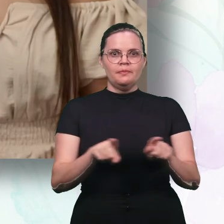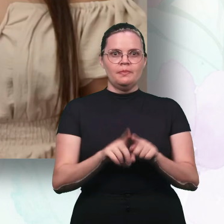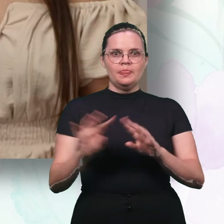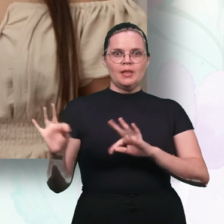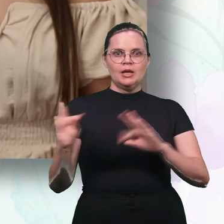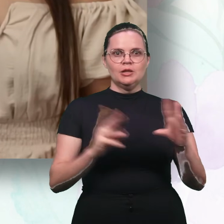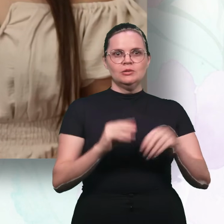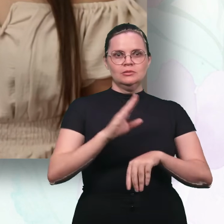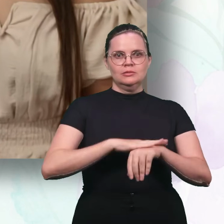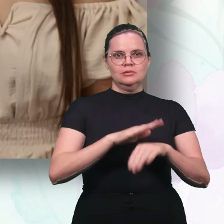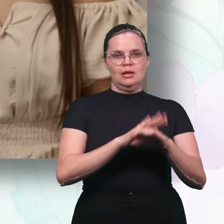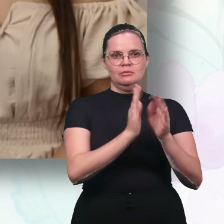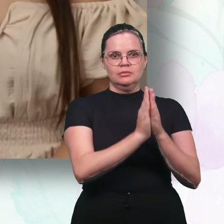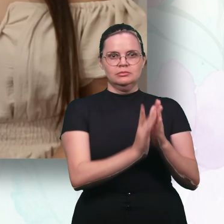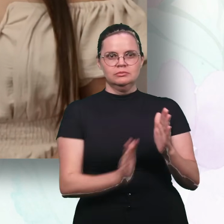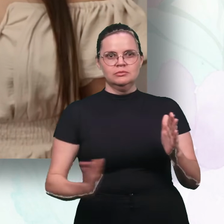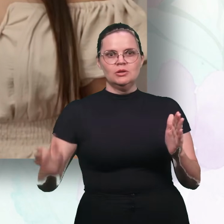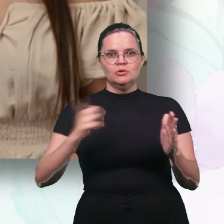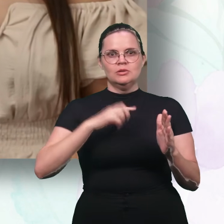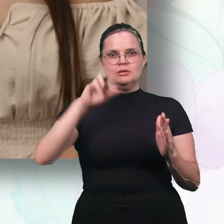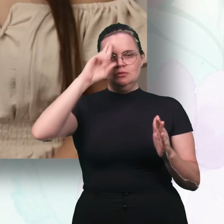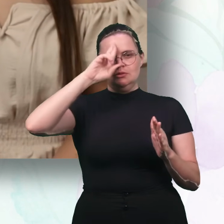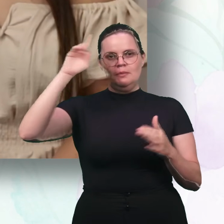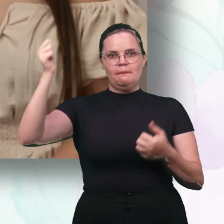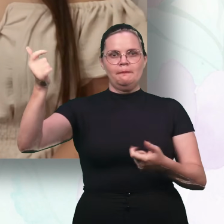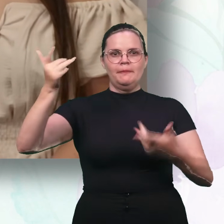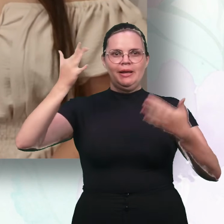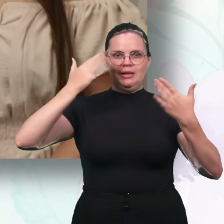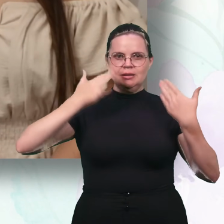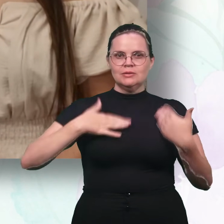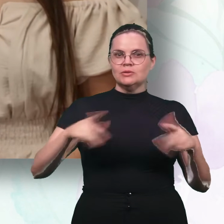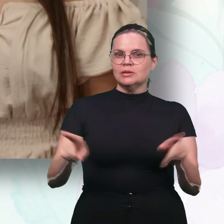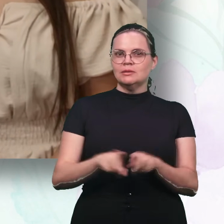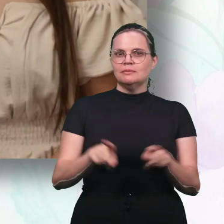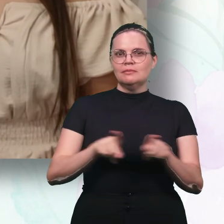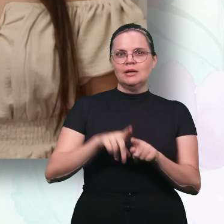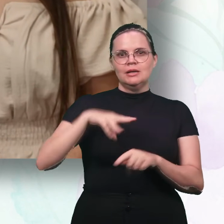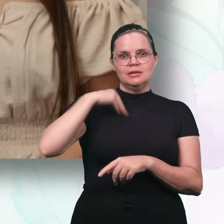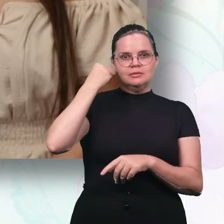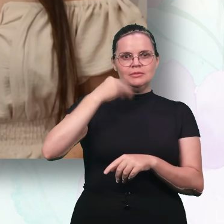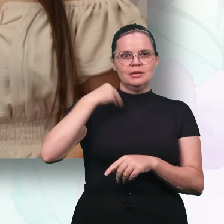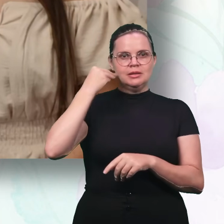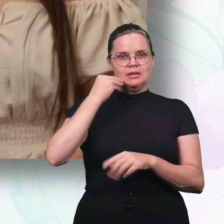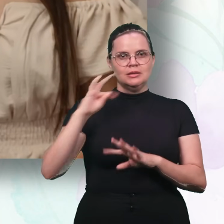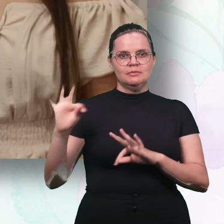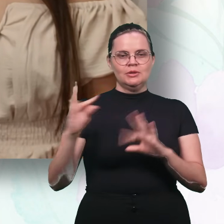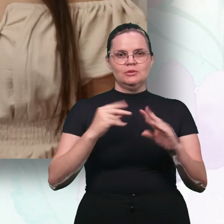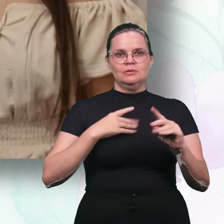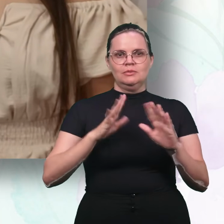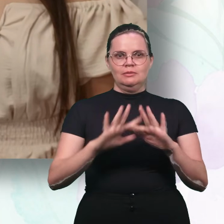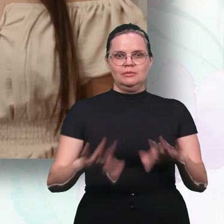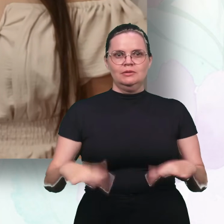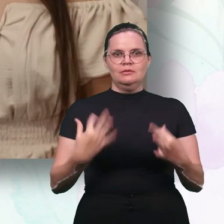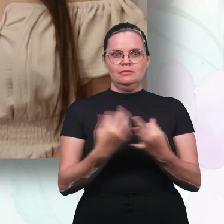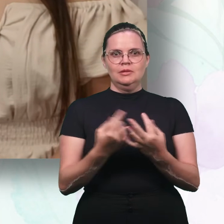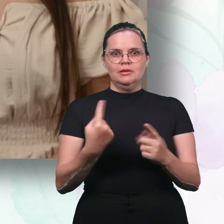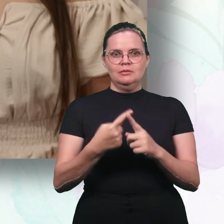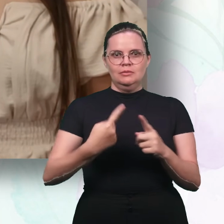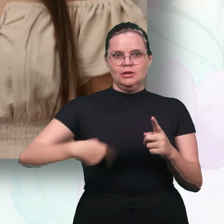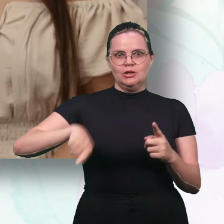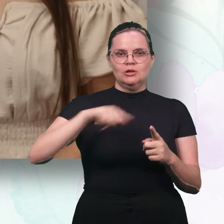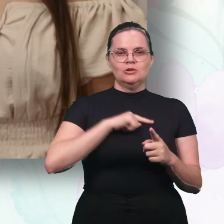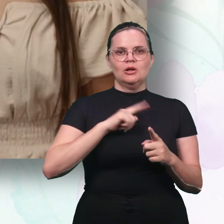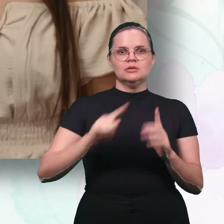este tiempo el Señor ha traído grandes bendiciones. La experiencia también para nuestras vidas que fuimos el